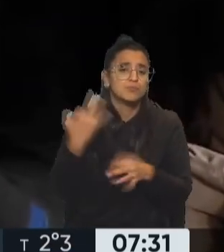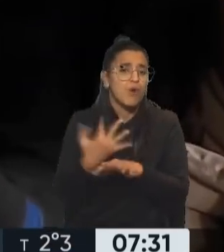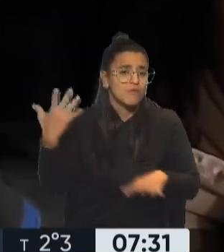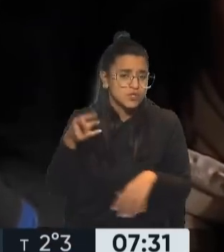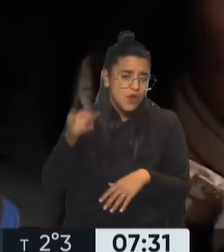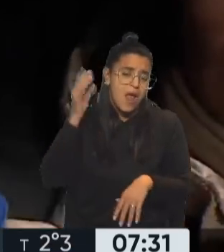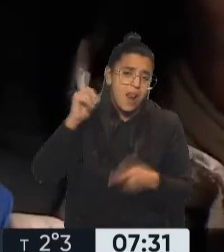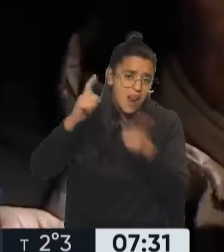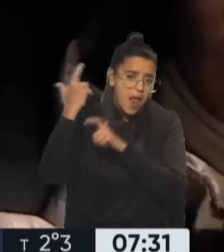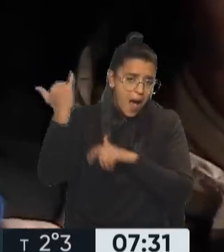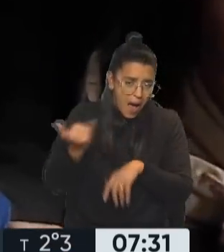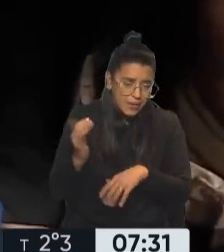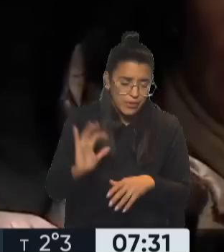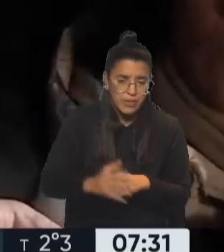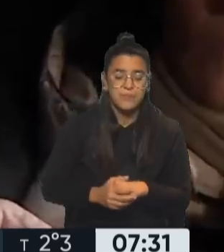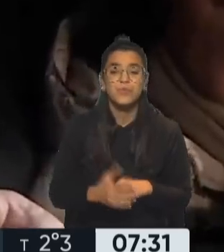profesional y bueno, y obviamente